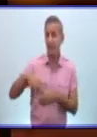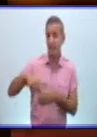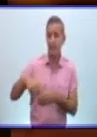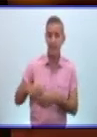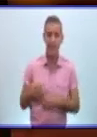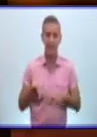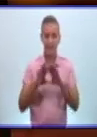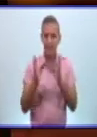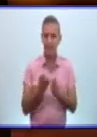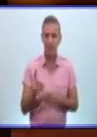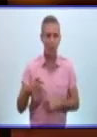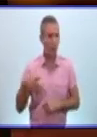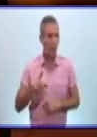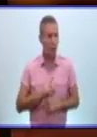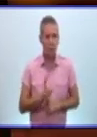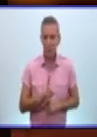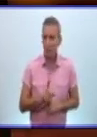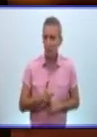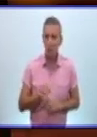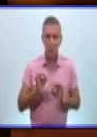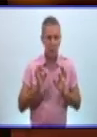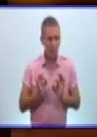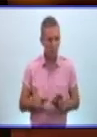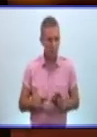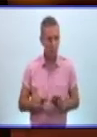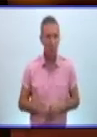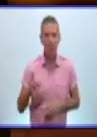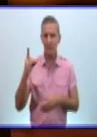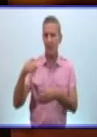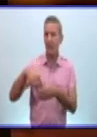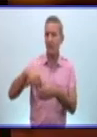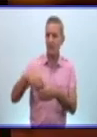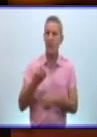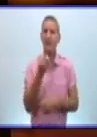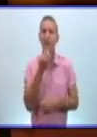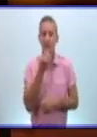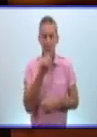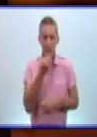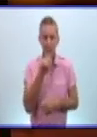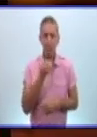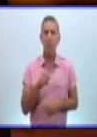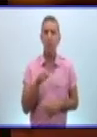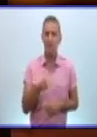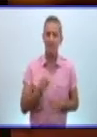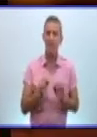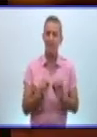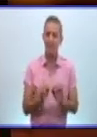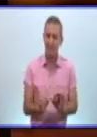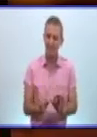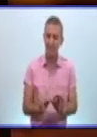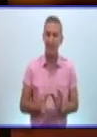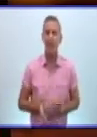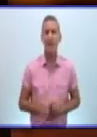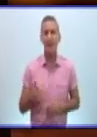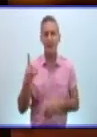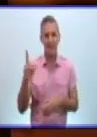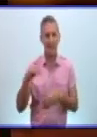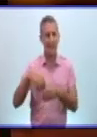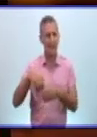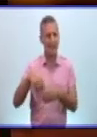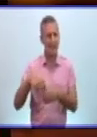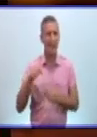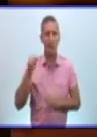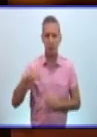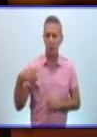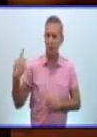no siempre es el disolvente que puede estar presente en una disolución. Y bueno, con este ejercicio ya